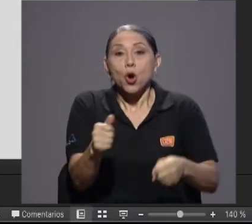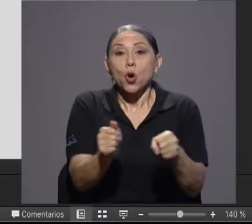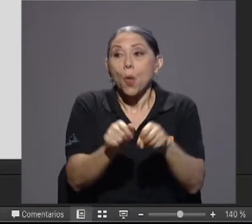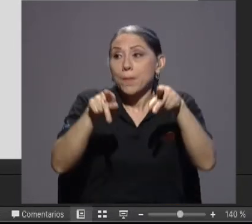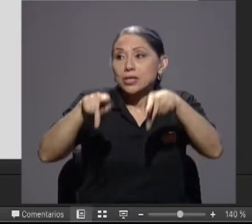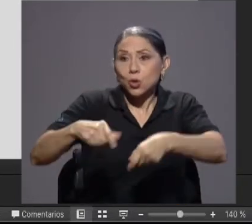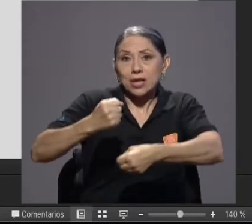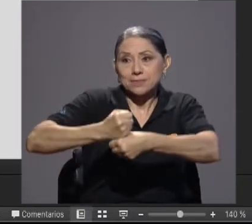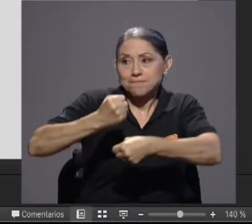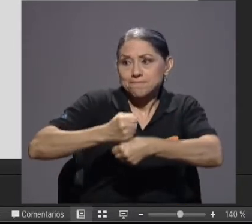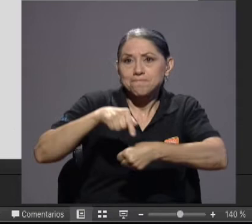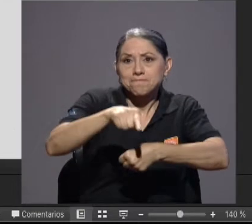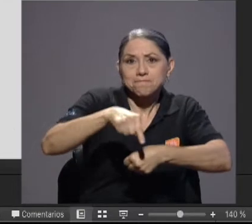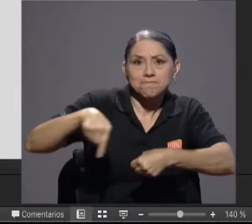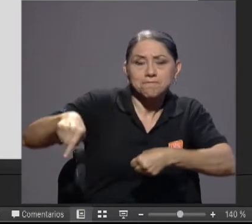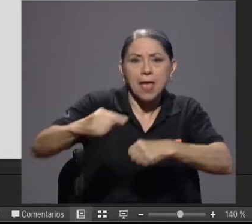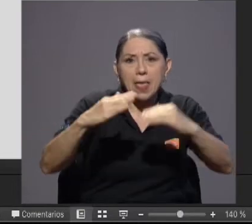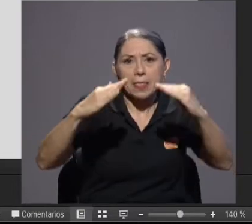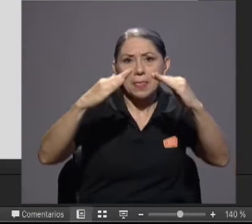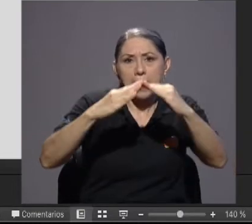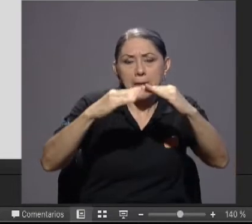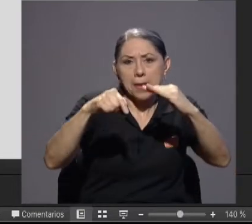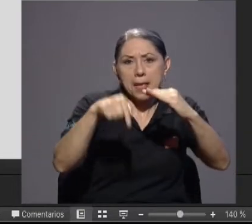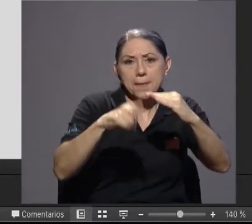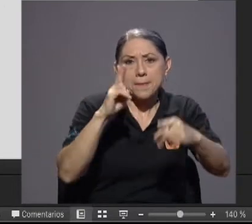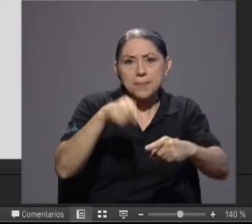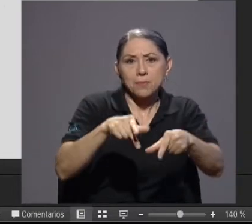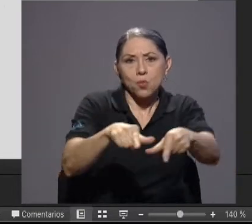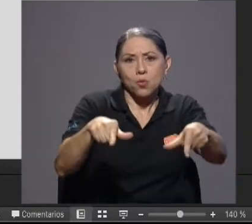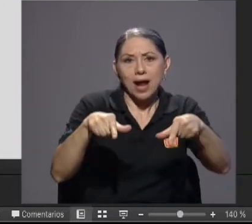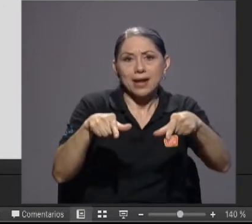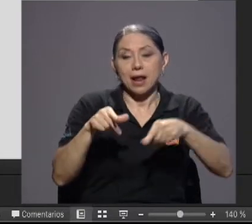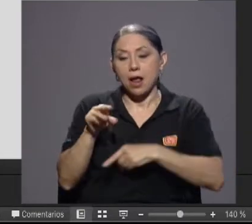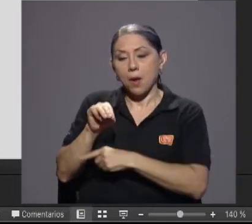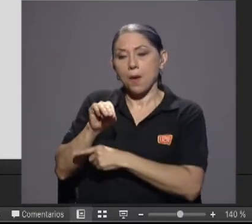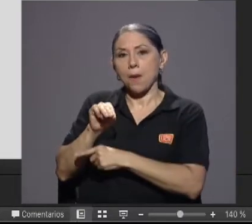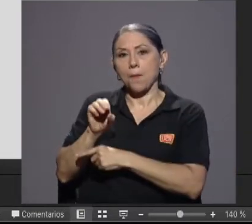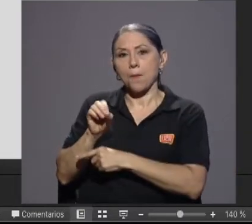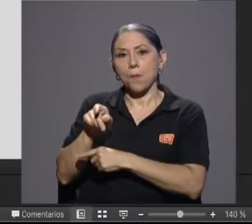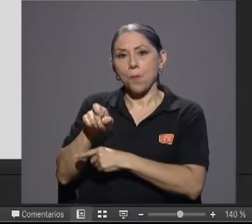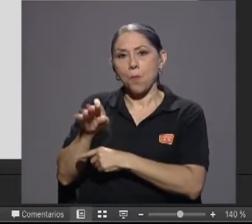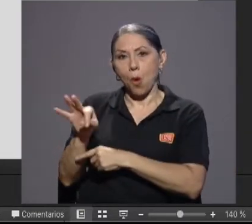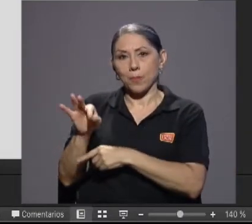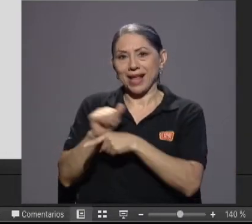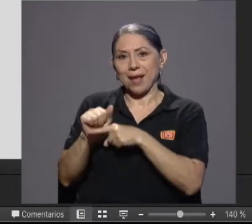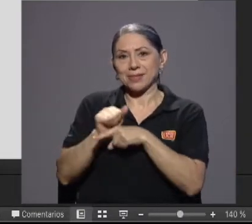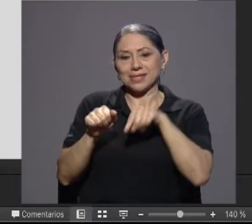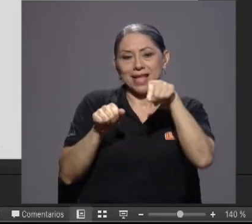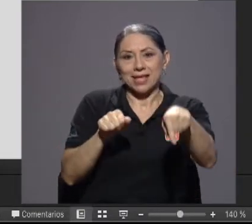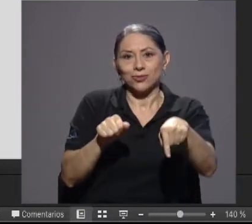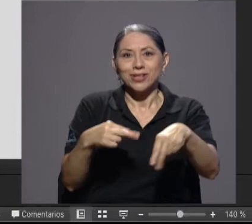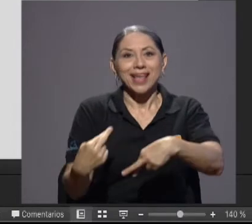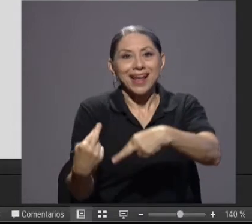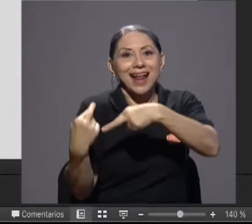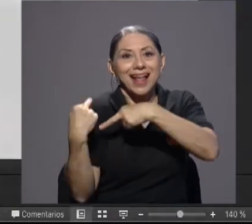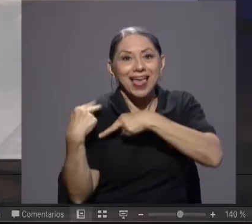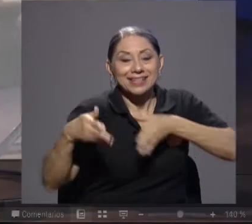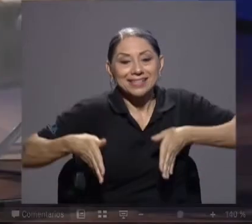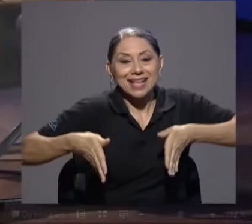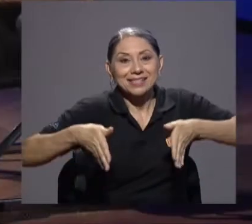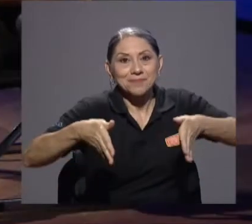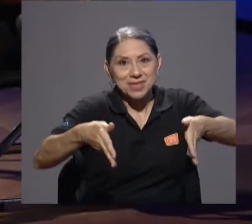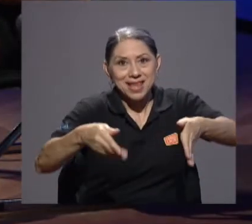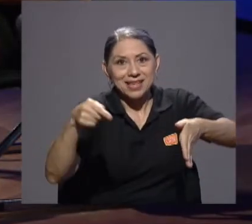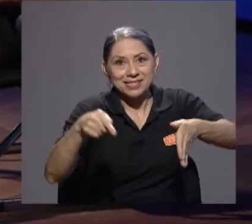local capacitadas por el MOB, encargadas del mantenimiento de estas vías de baja velocidad. Muchísimas